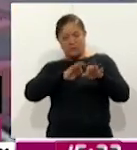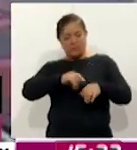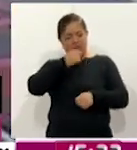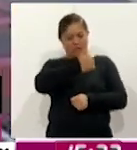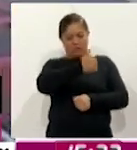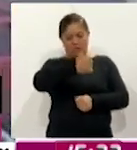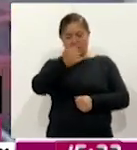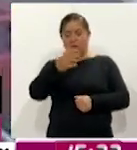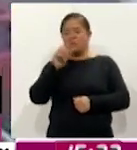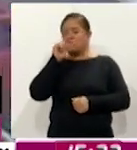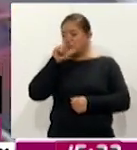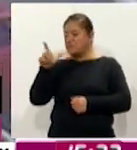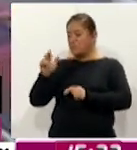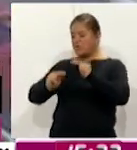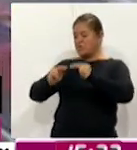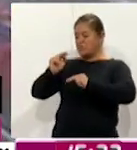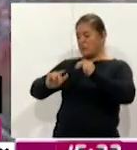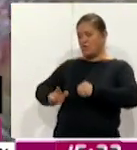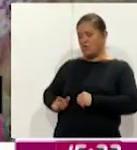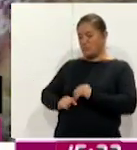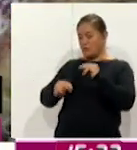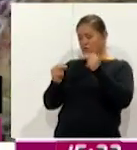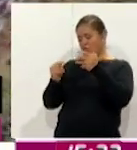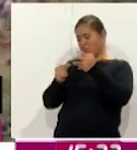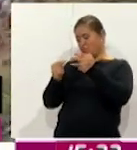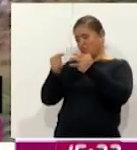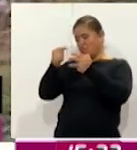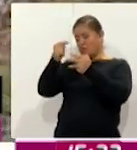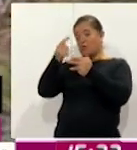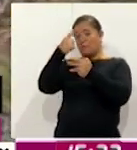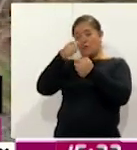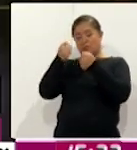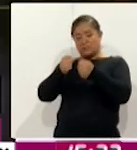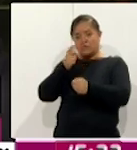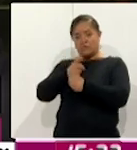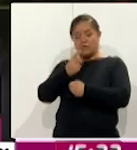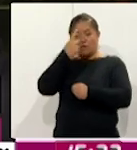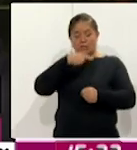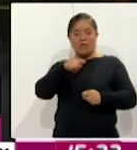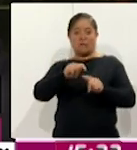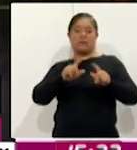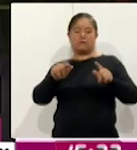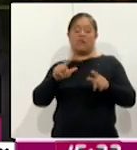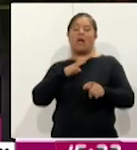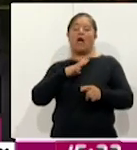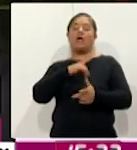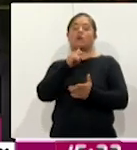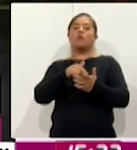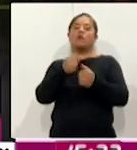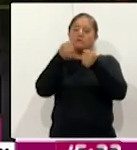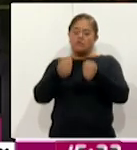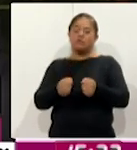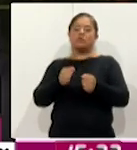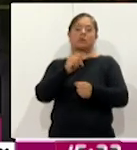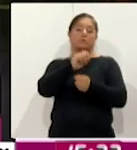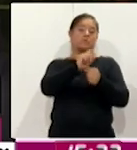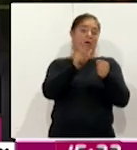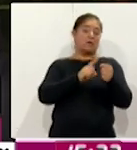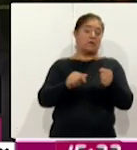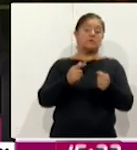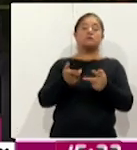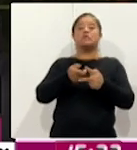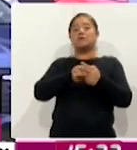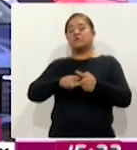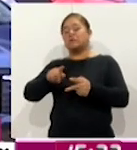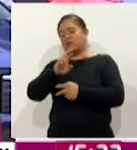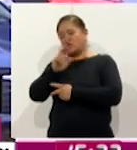diferentes niveles de gobierno para la seguridad y mantener Tlaxcala como el Estado más seguro del país. Reconoció el trabajo de Guardia